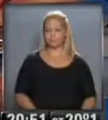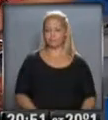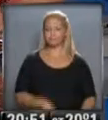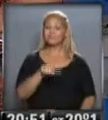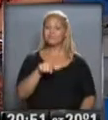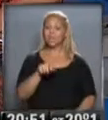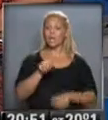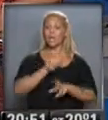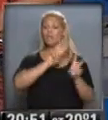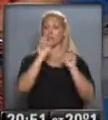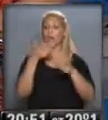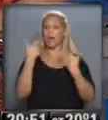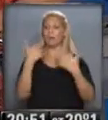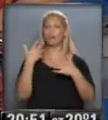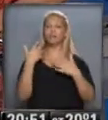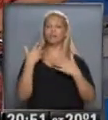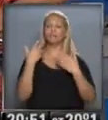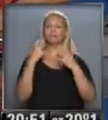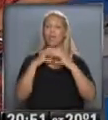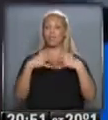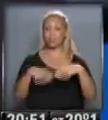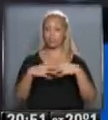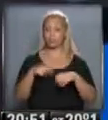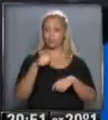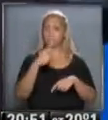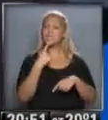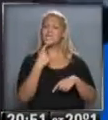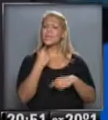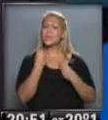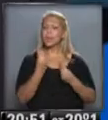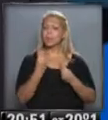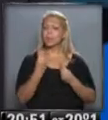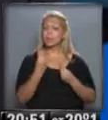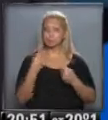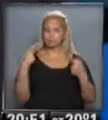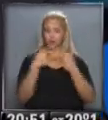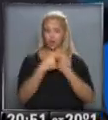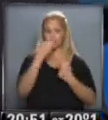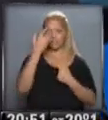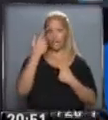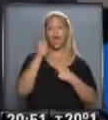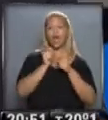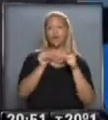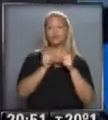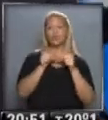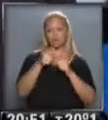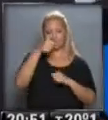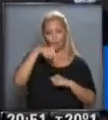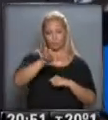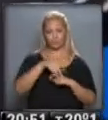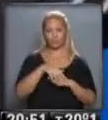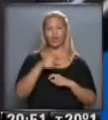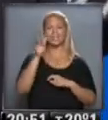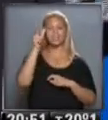Muy bien, vamos a hablar de deporte. Claro, la actualidad de River. La actualidad de River, que tiene en el camino All Boys. Van a jugar el domingo a las 20:15 y si